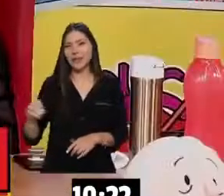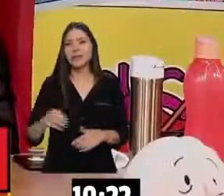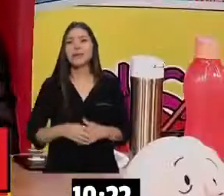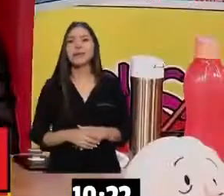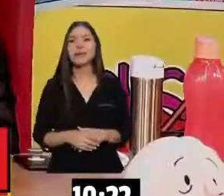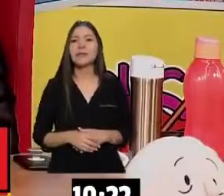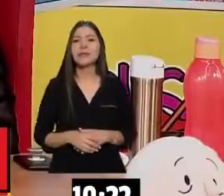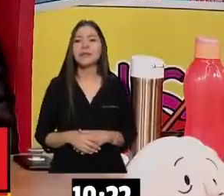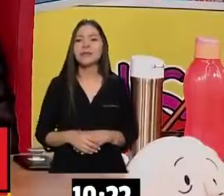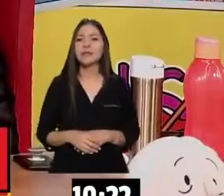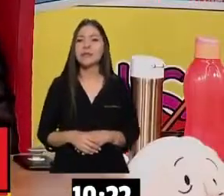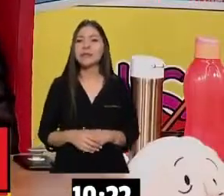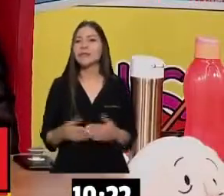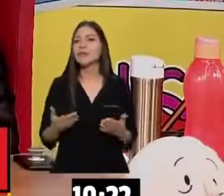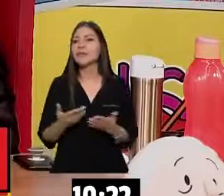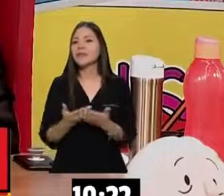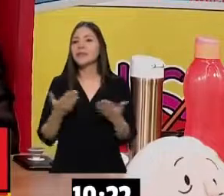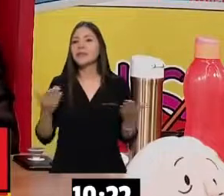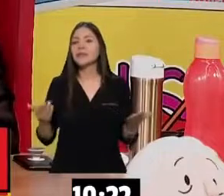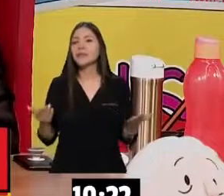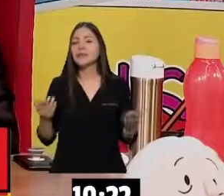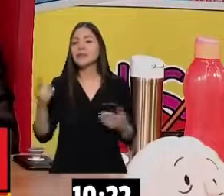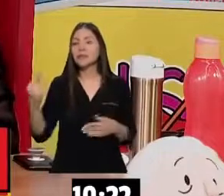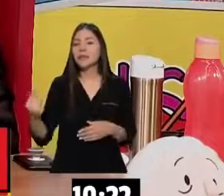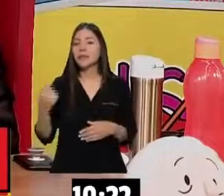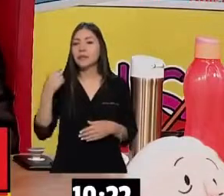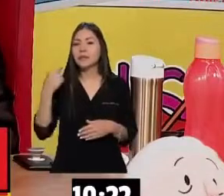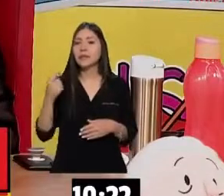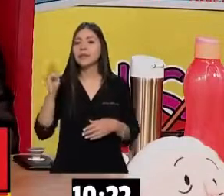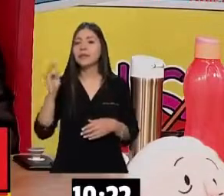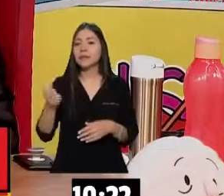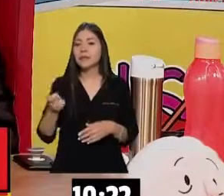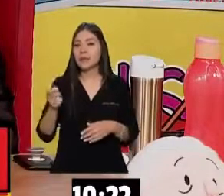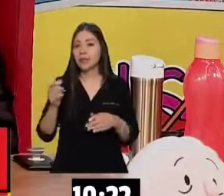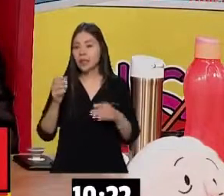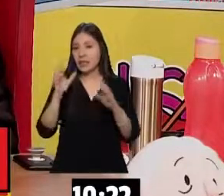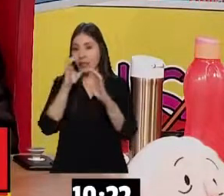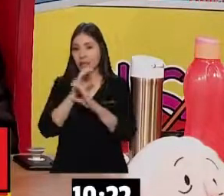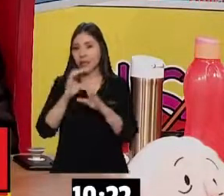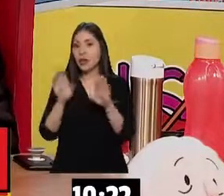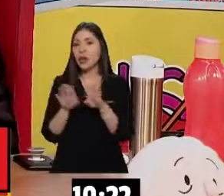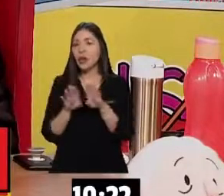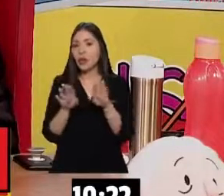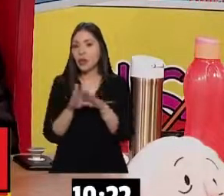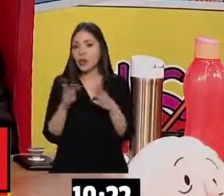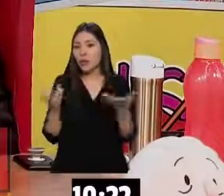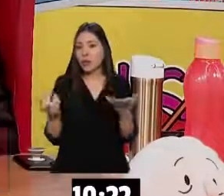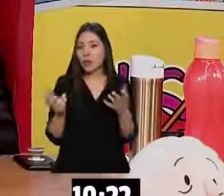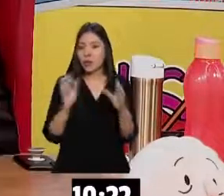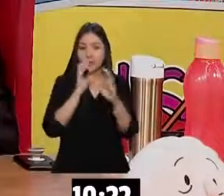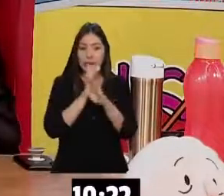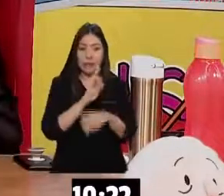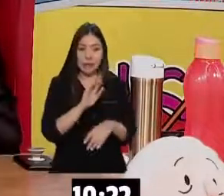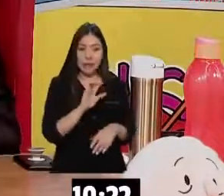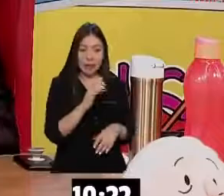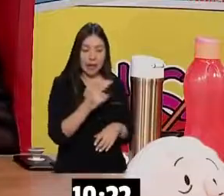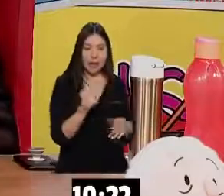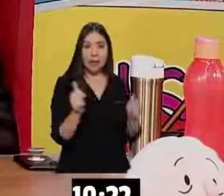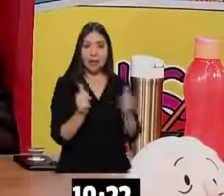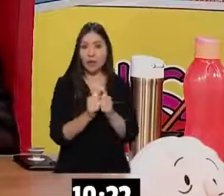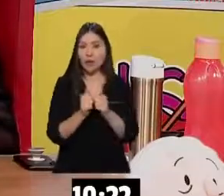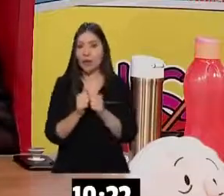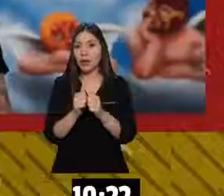pero a ver. Entonces ahora nos va a interpretar cómo va a estar la cosa. ¿Rolas de Bach, pero con letra?